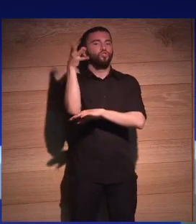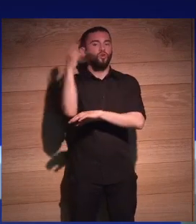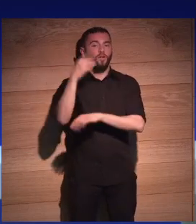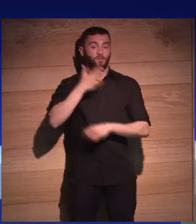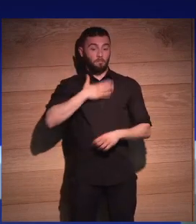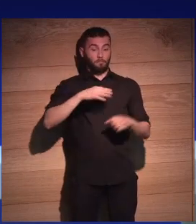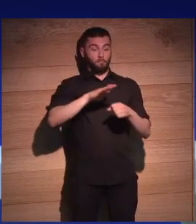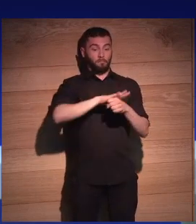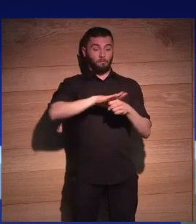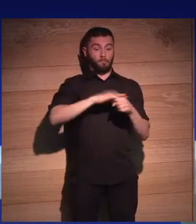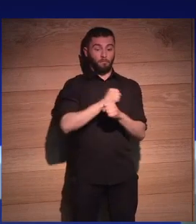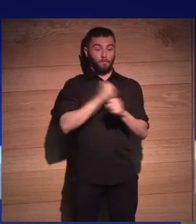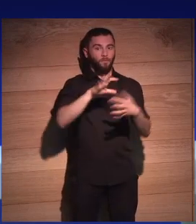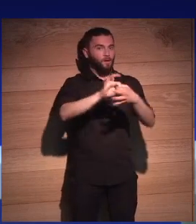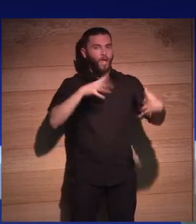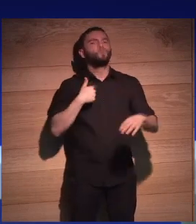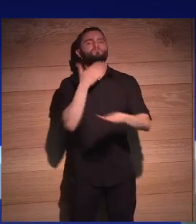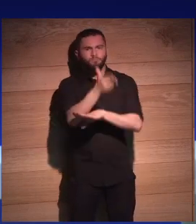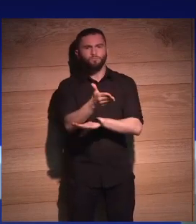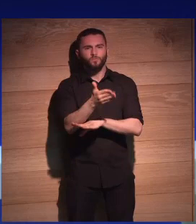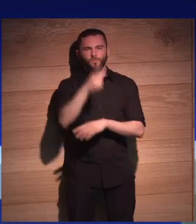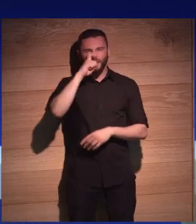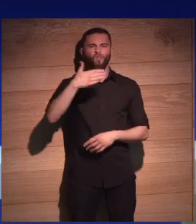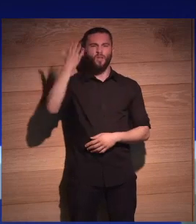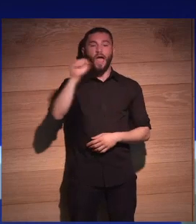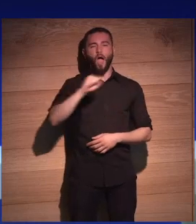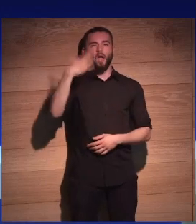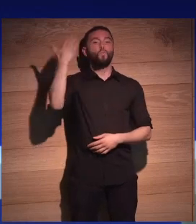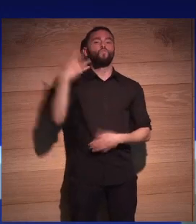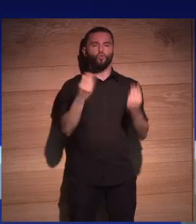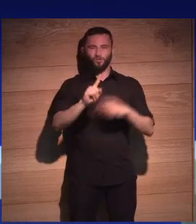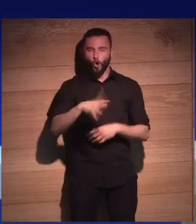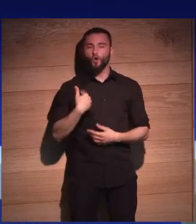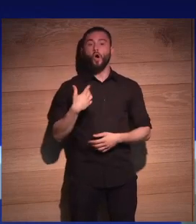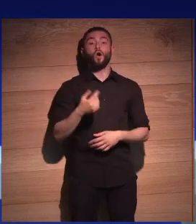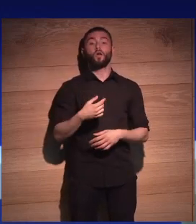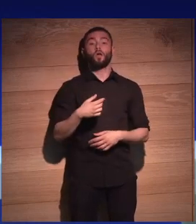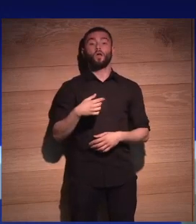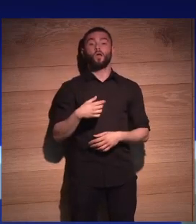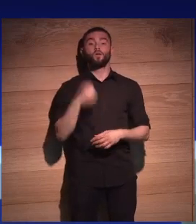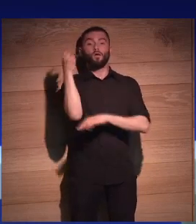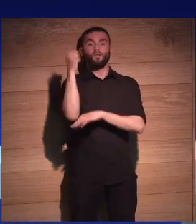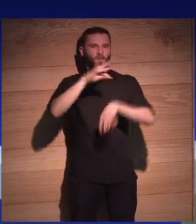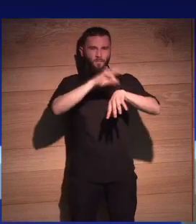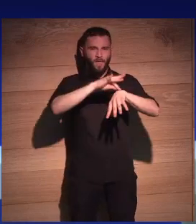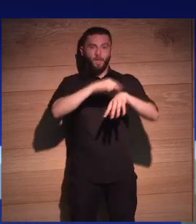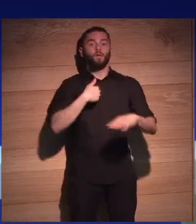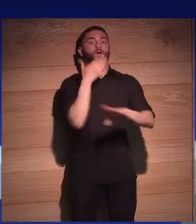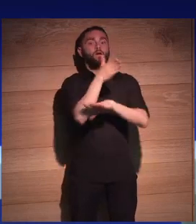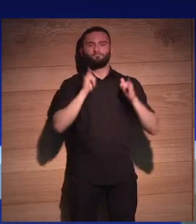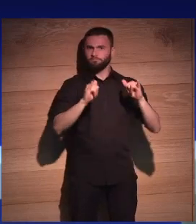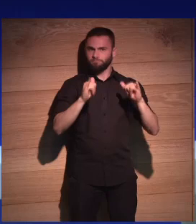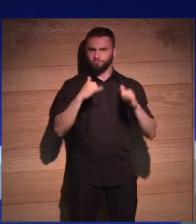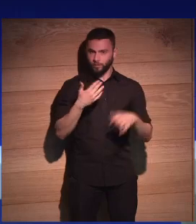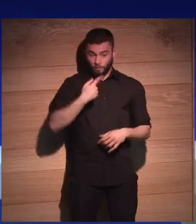trabajo, en donde me acordaré siempre, no hace muchos años, me lo pasé muy bien en uno de medicina, que no tenía nada que ver con lo mío, pero